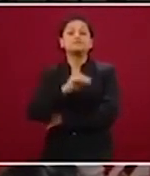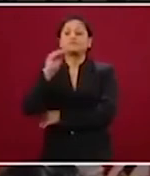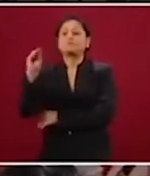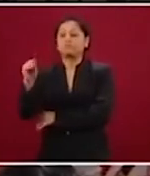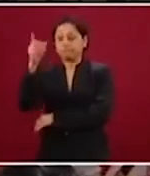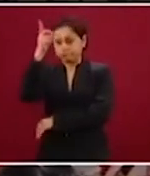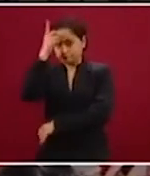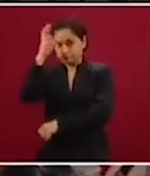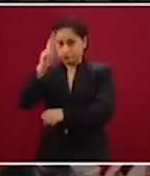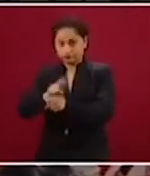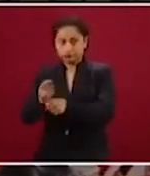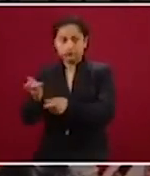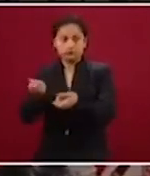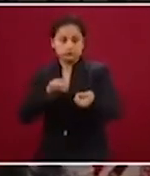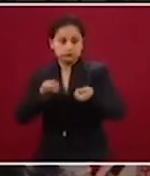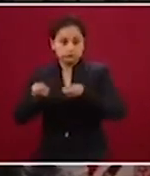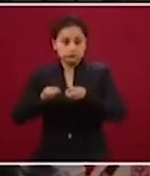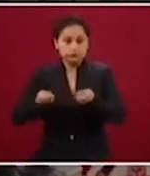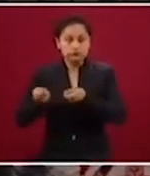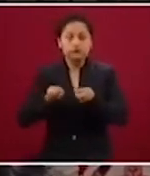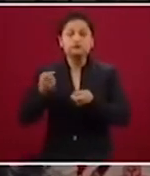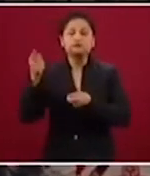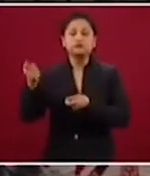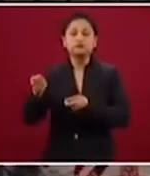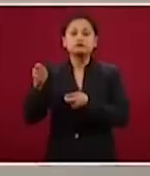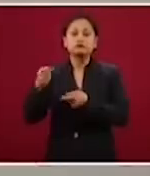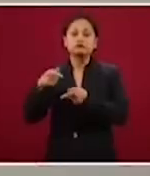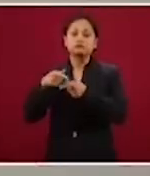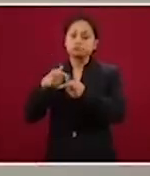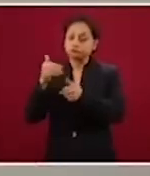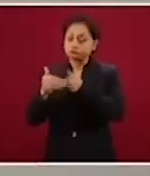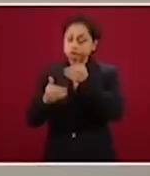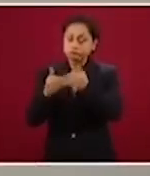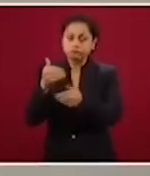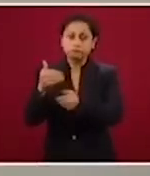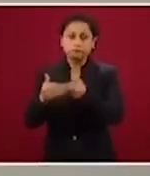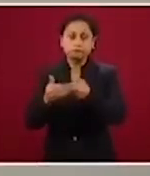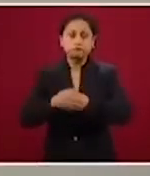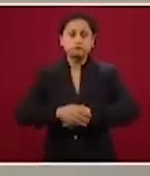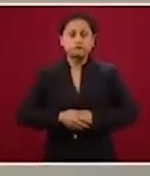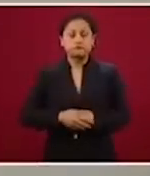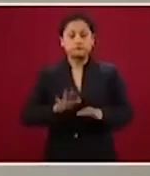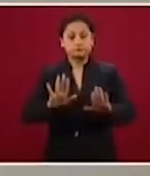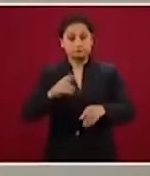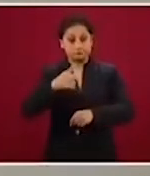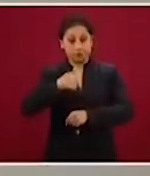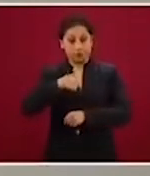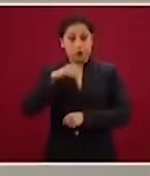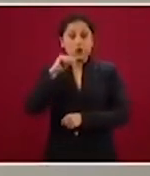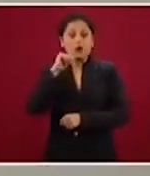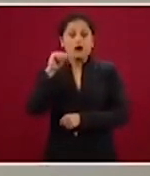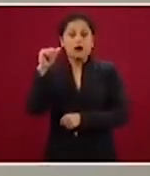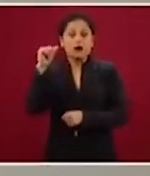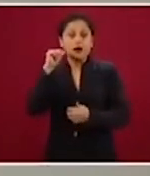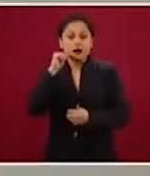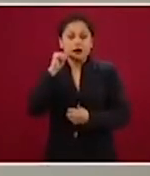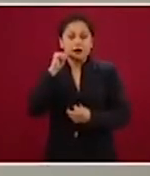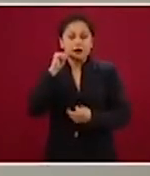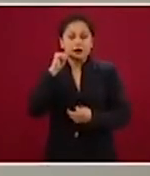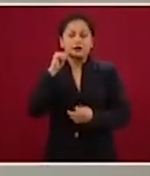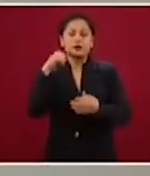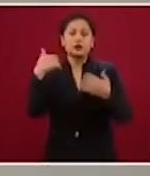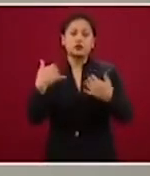dio forma a los contornos de la organización. Y ayer tuve el placer de rendirle